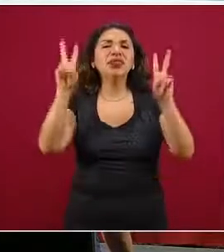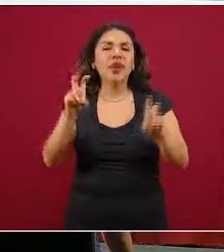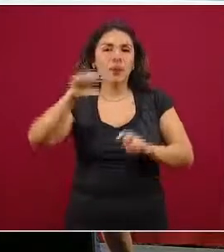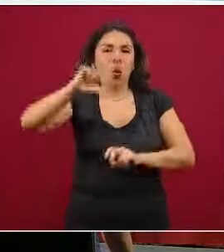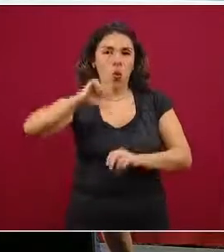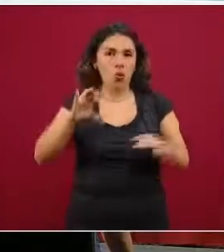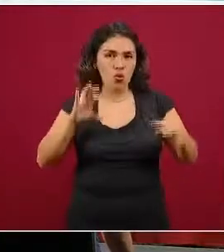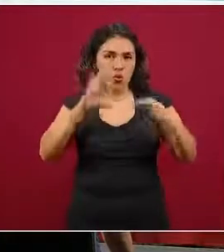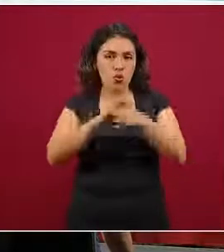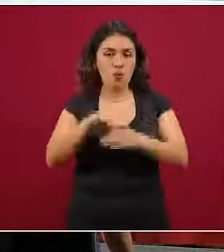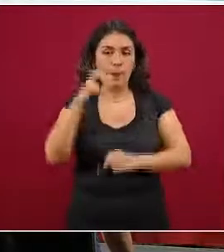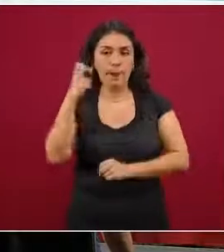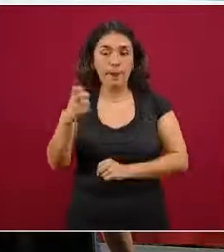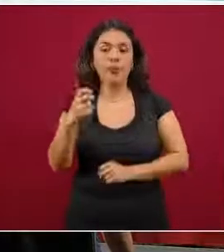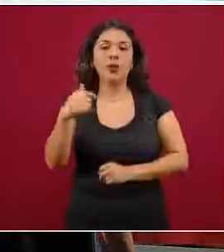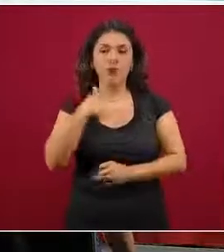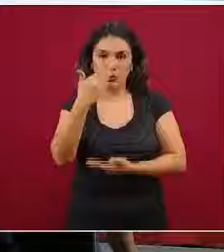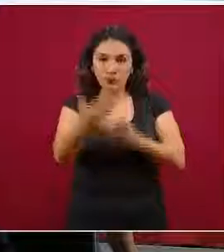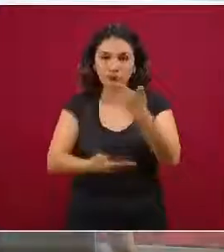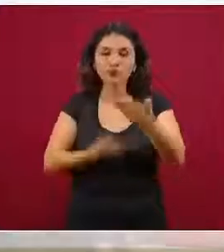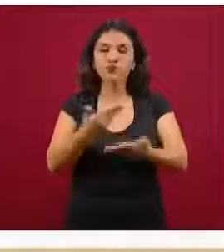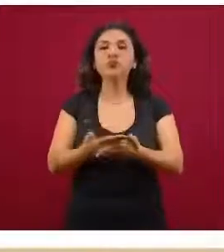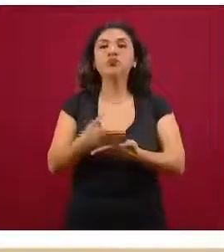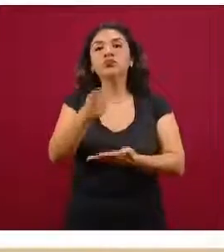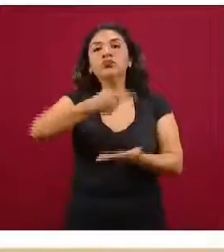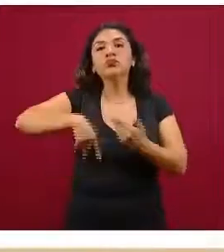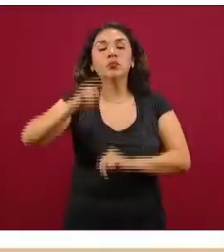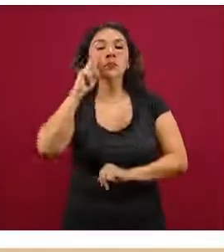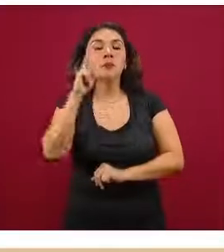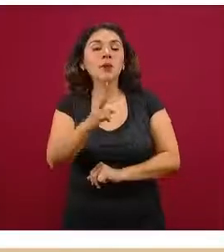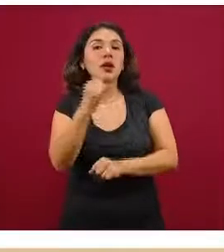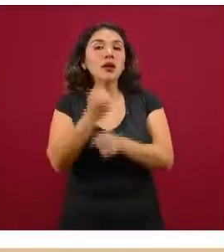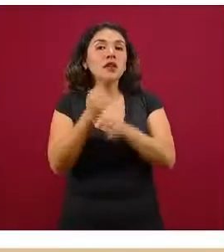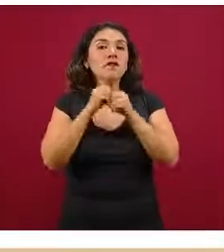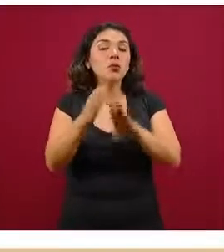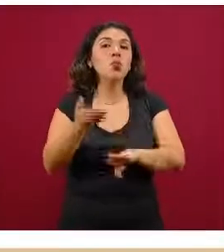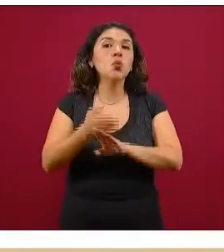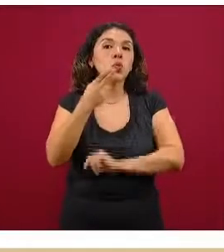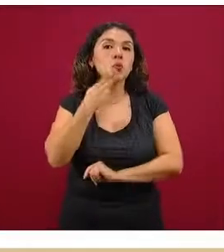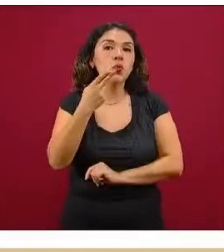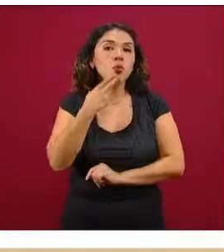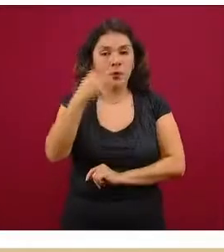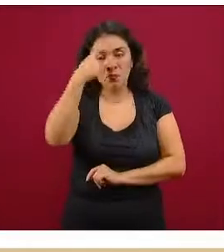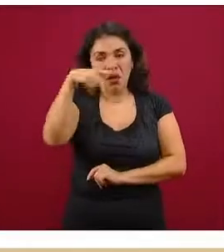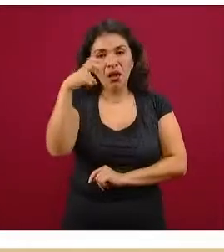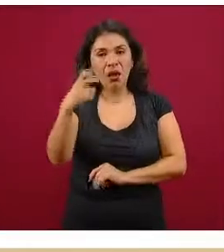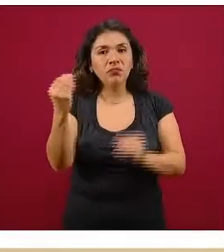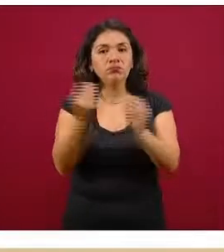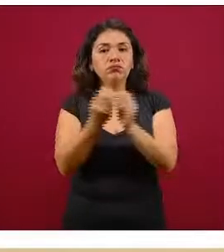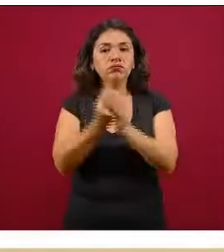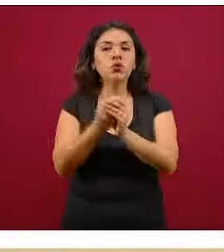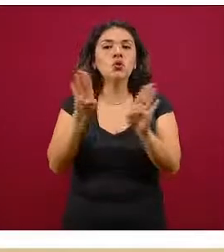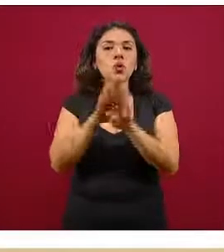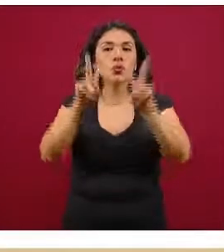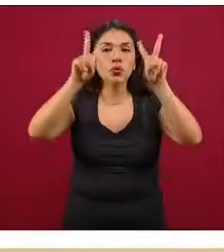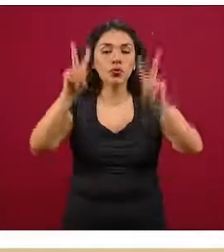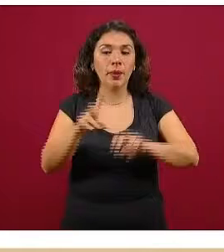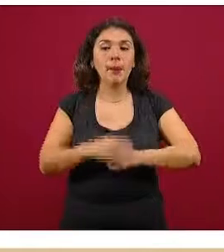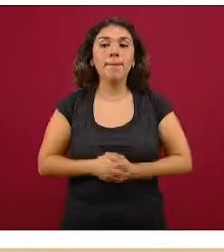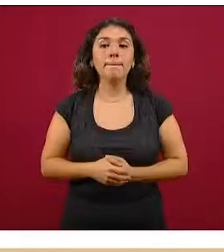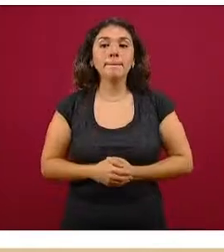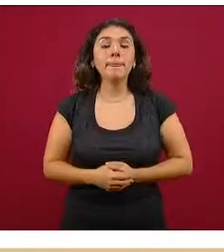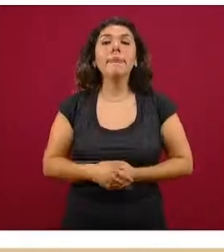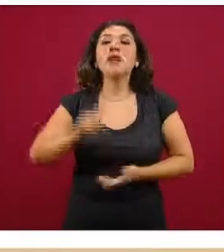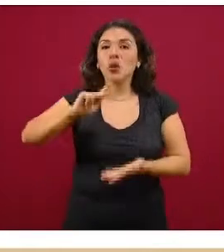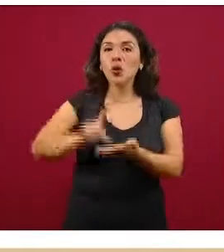día de hoy. Vamos a compartir información que de seguro va a ser de utilidad para la parte temática. Aquí tenemos nuevamente el